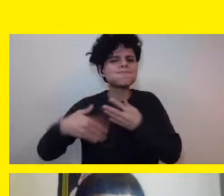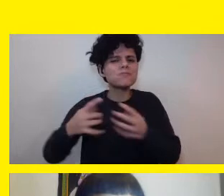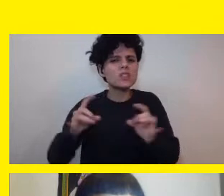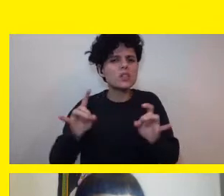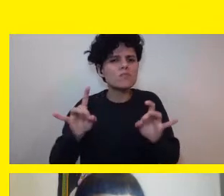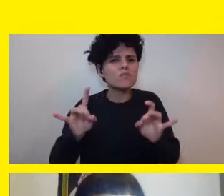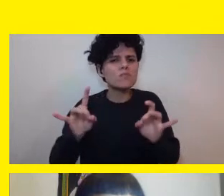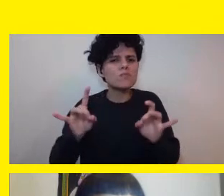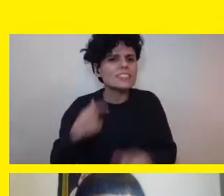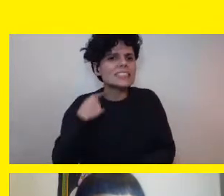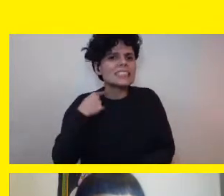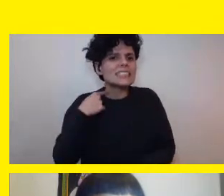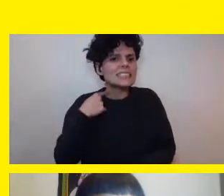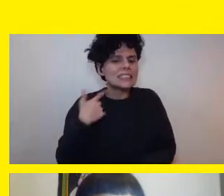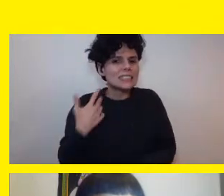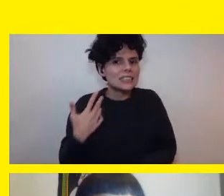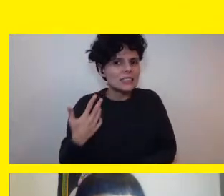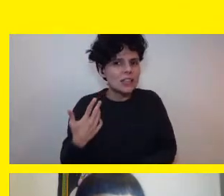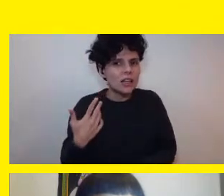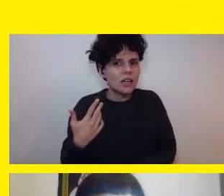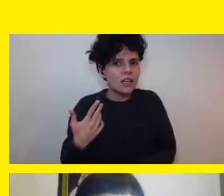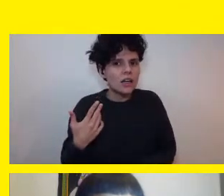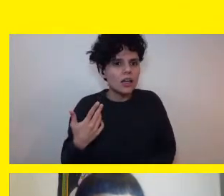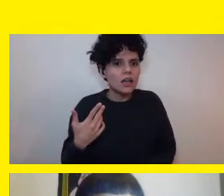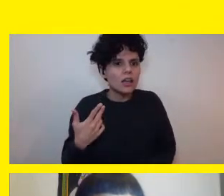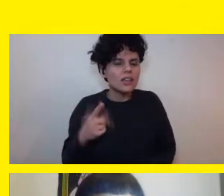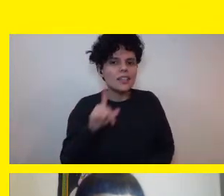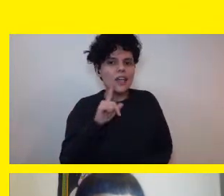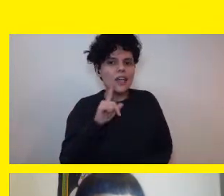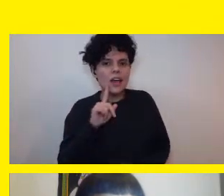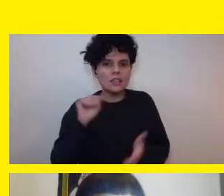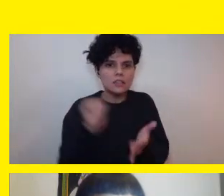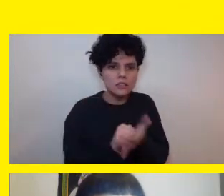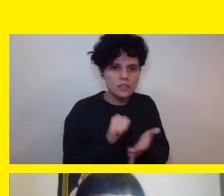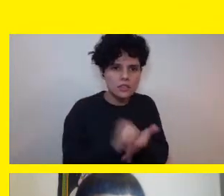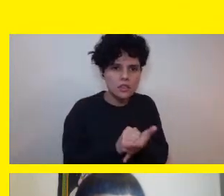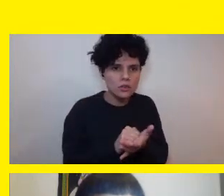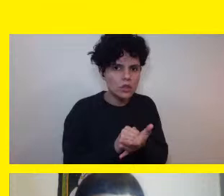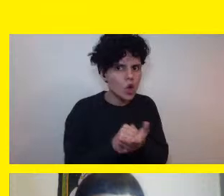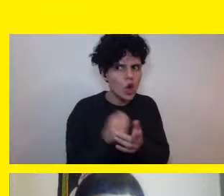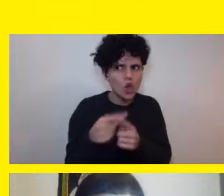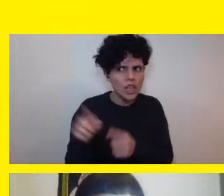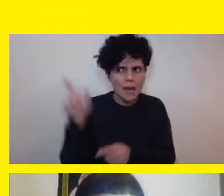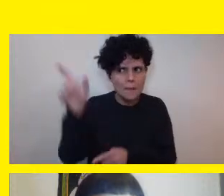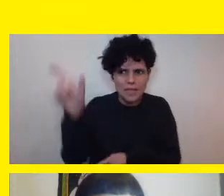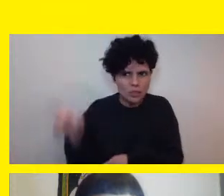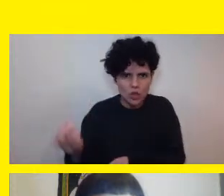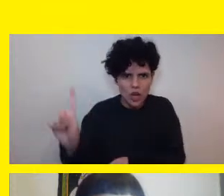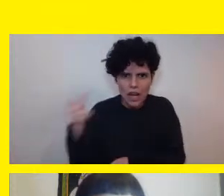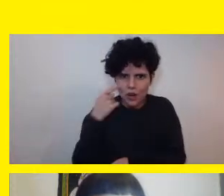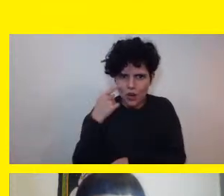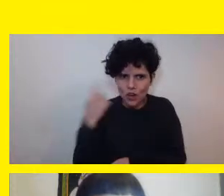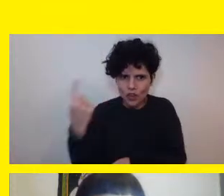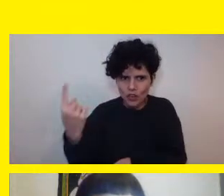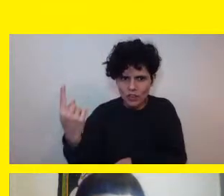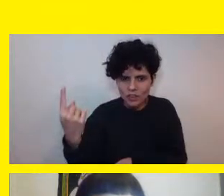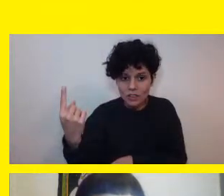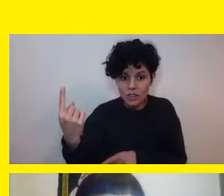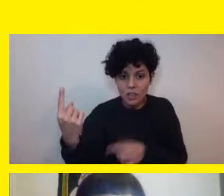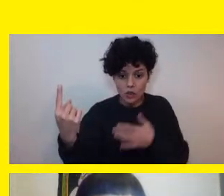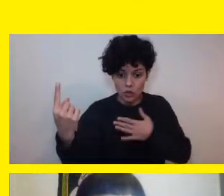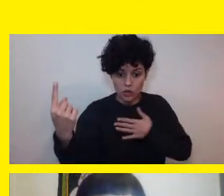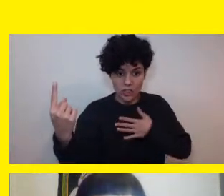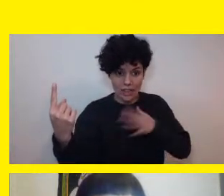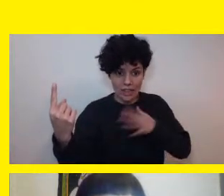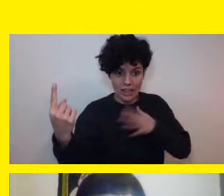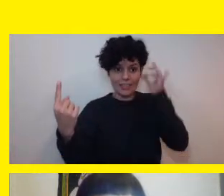La querella no la presentó nadie que conociera Aide, y de hecho ya se enteró de la peor manera de que se